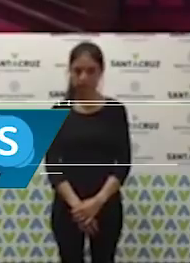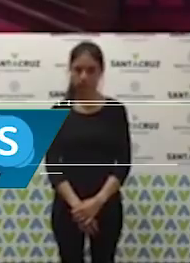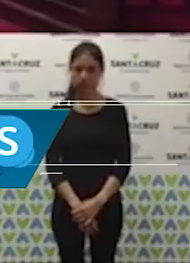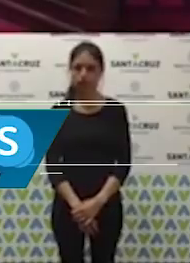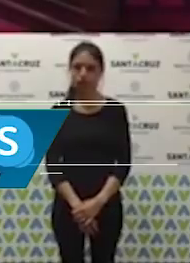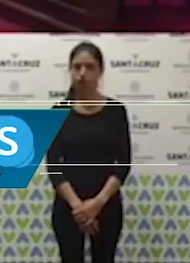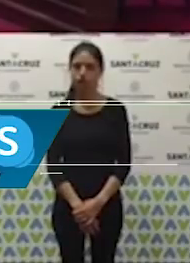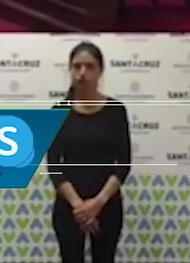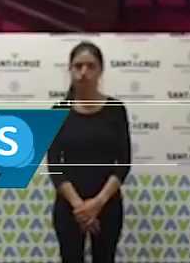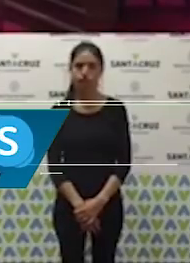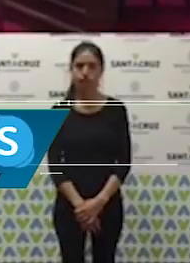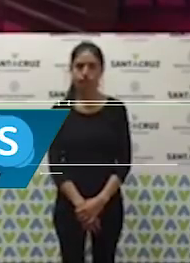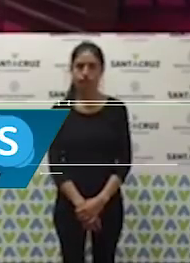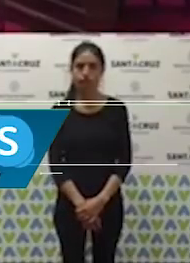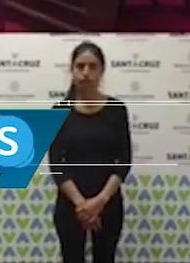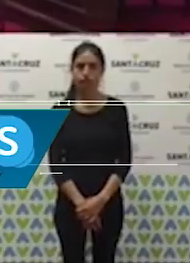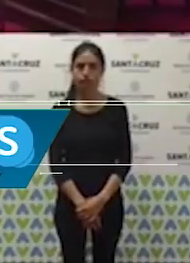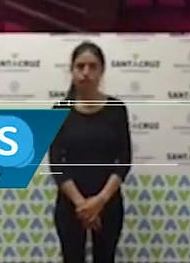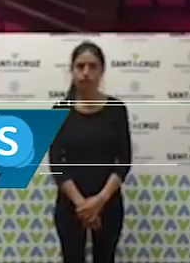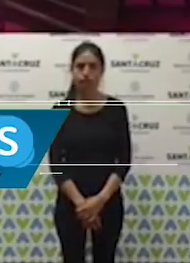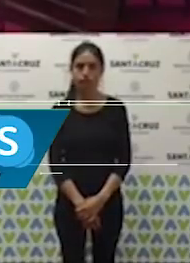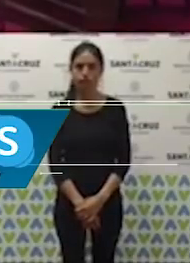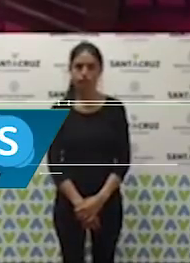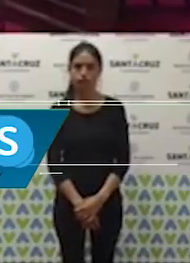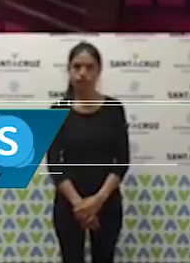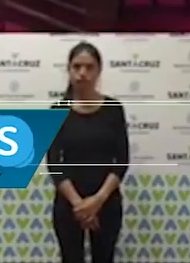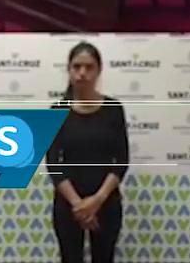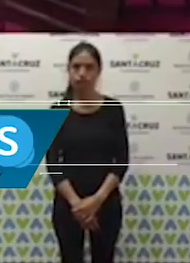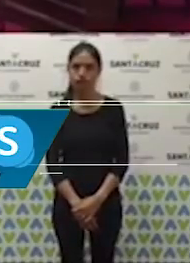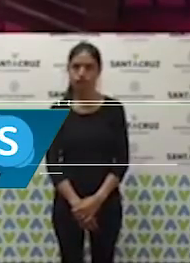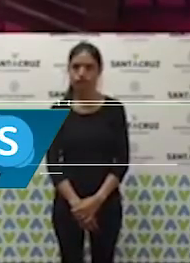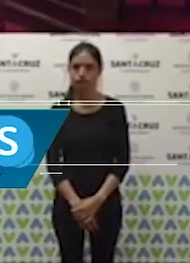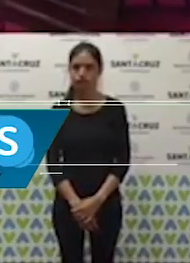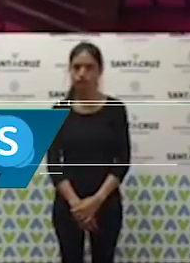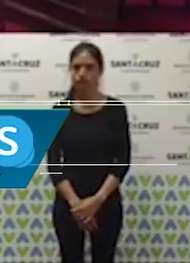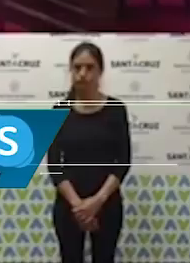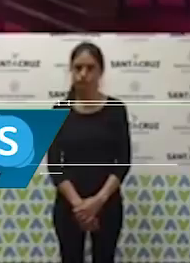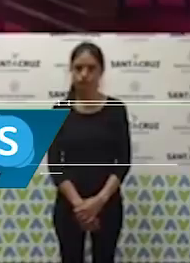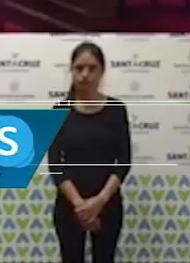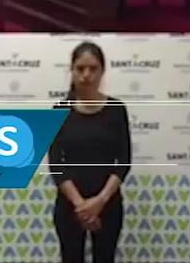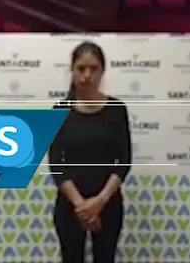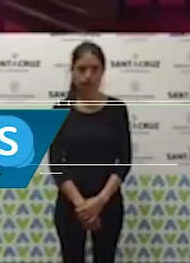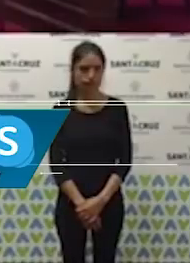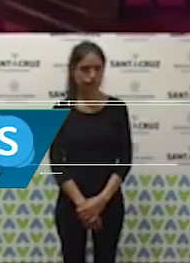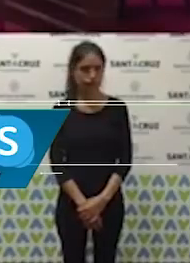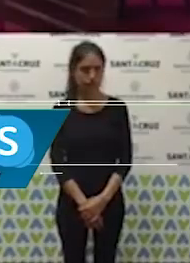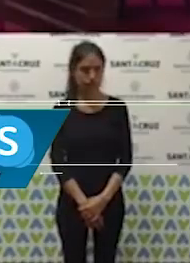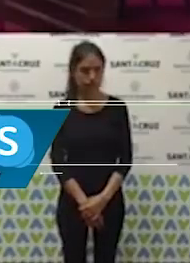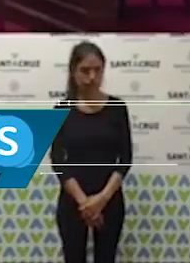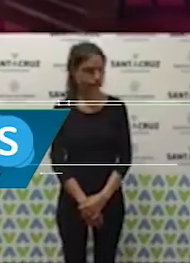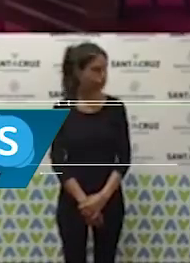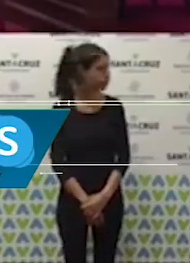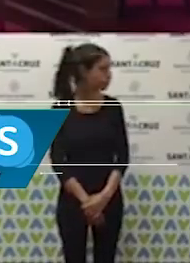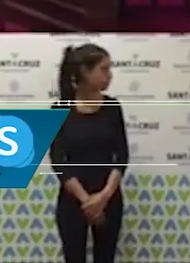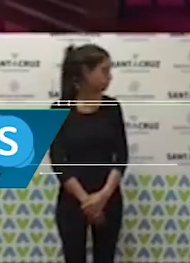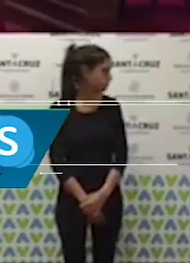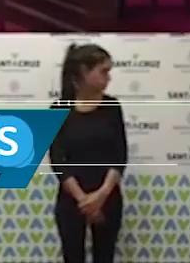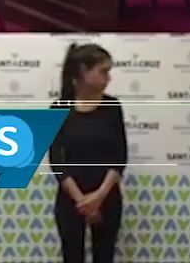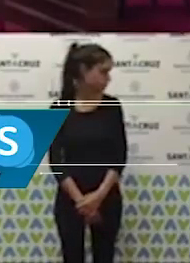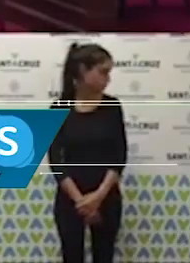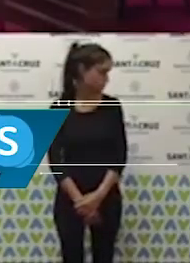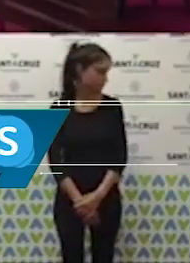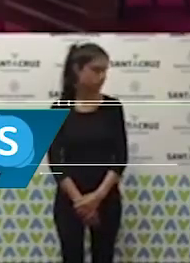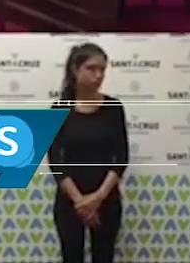que la Ejecutiva Regional ha iniciado una ronda de viaje por todas las islas para reforzar el partido, porque la moción de censura en Santa